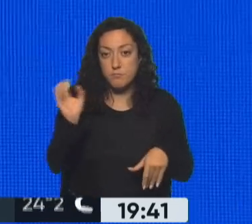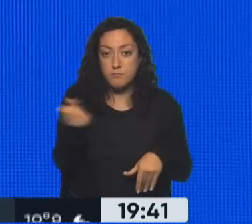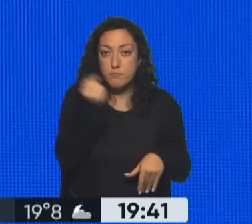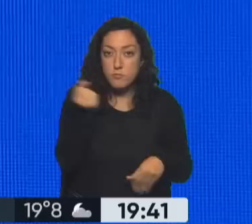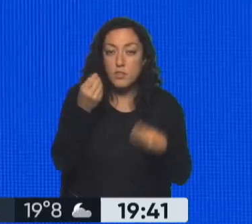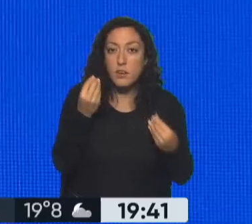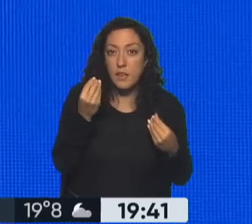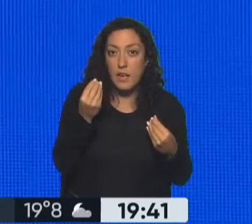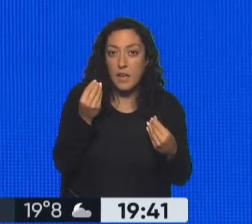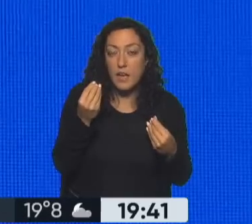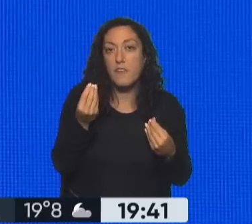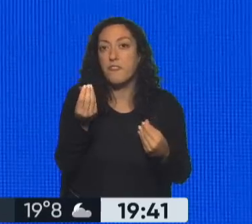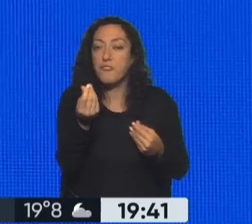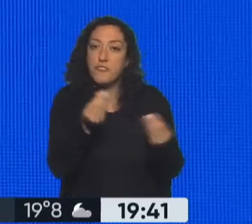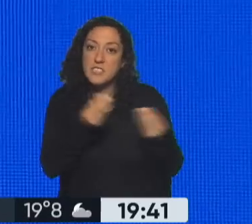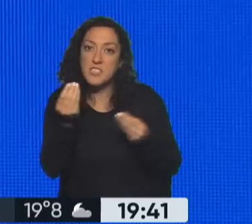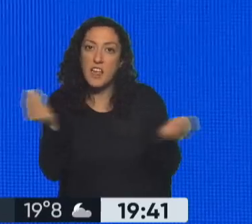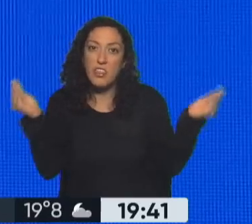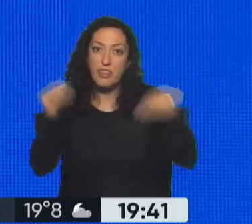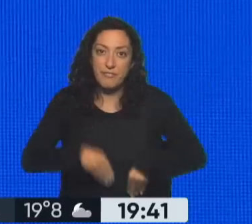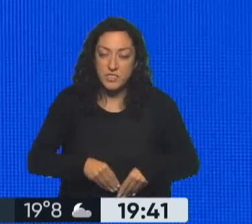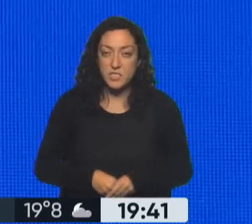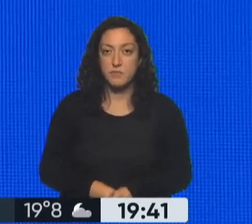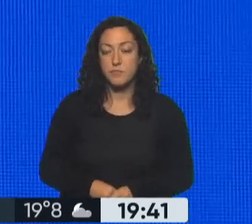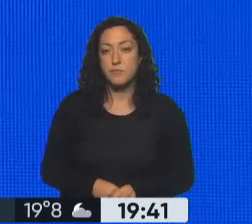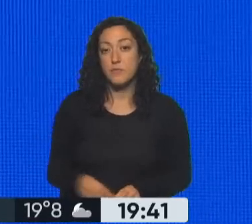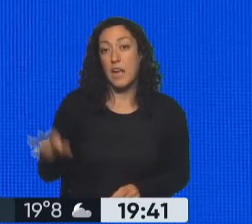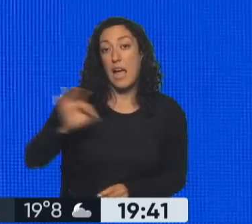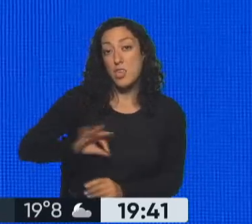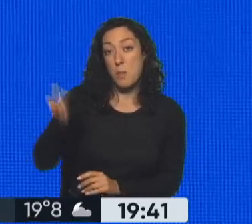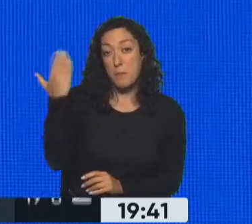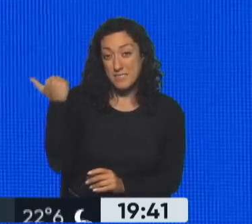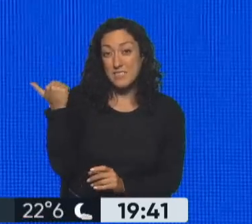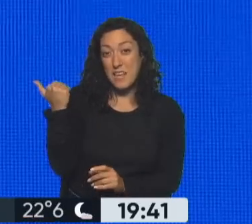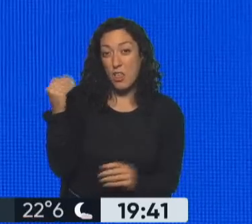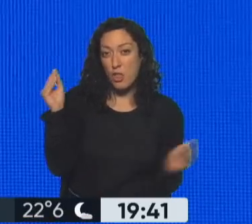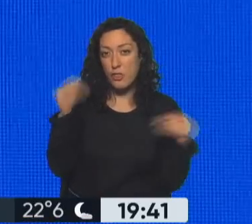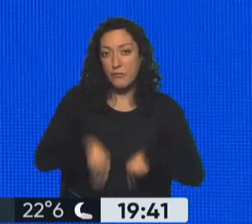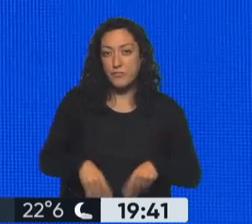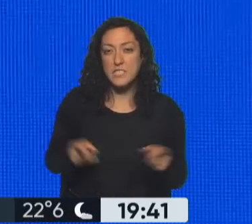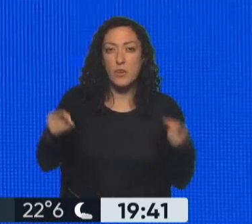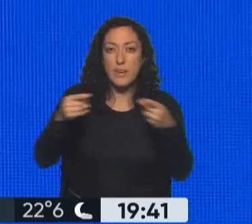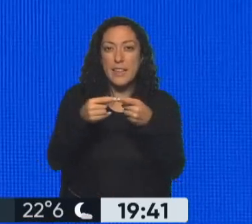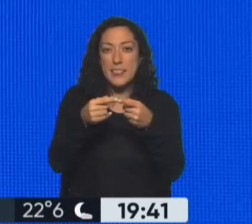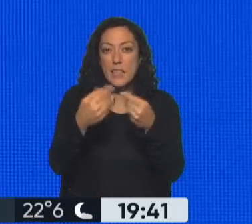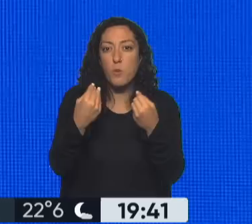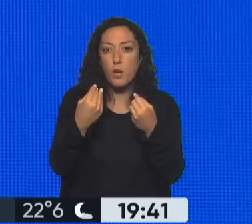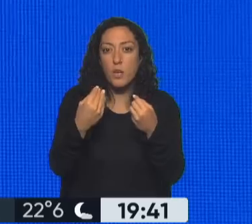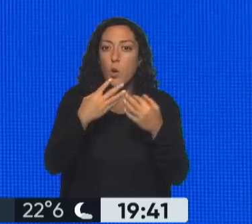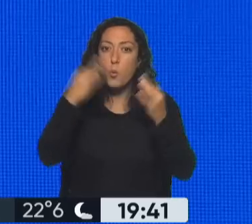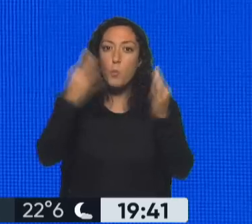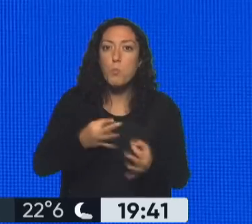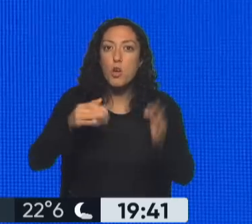el déficit fiscal. El año pasado, la meta del déficit fiscal se